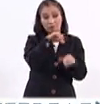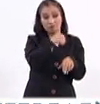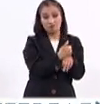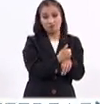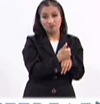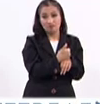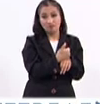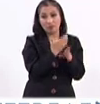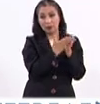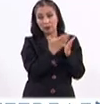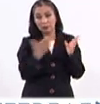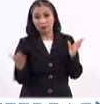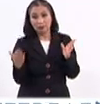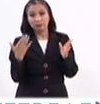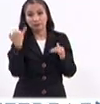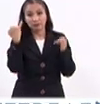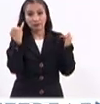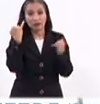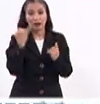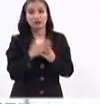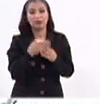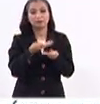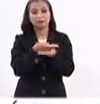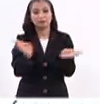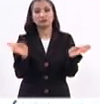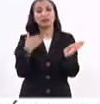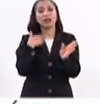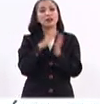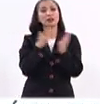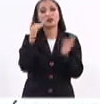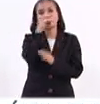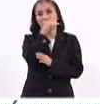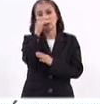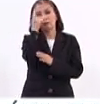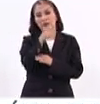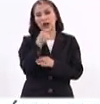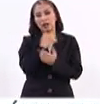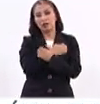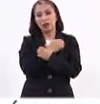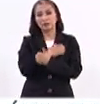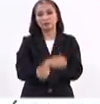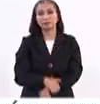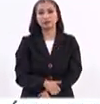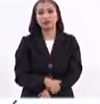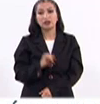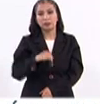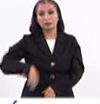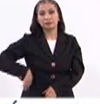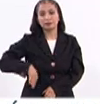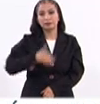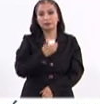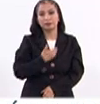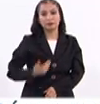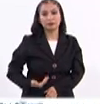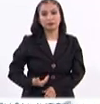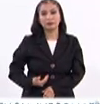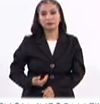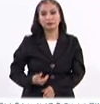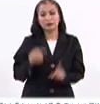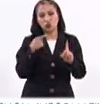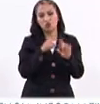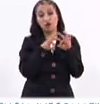instauraron esta estrategia de repartir y distribuir libros gratuitos precisamente para la educación. Así es, como lo mencionaba el presidente,